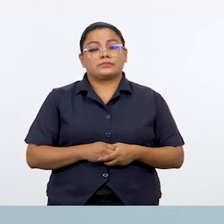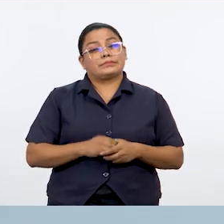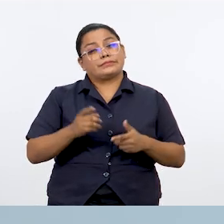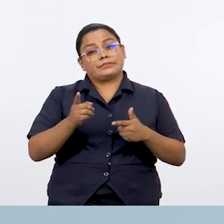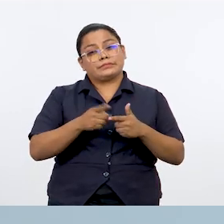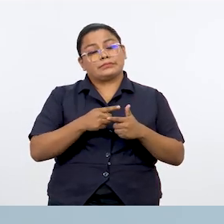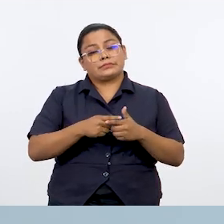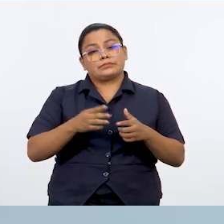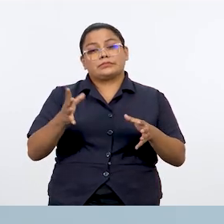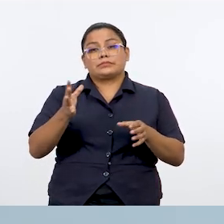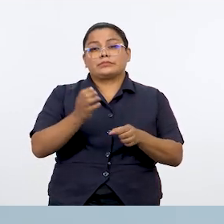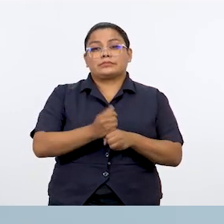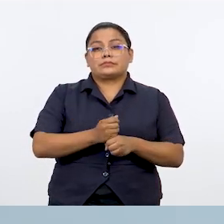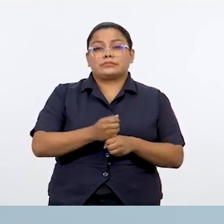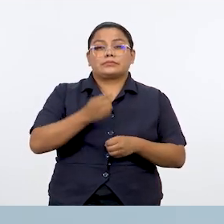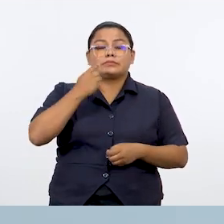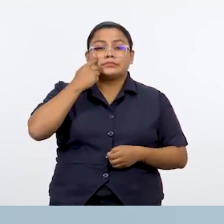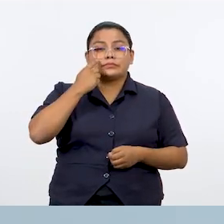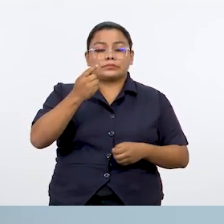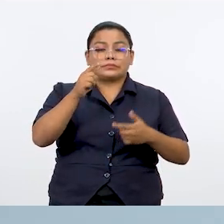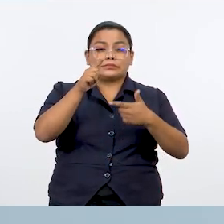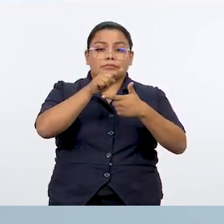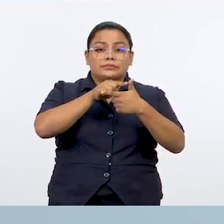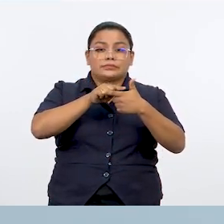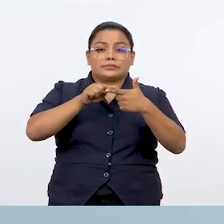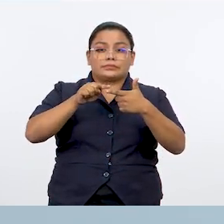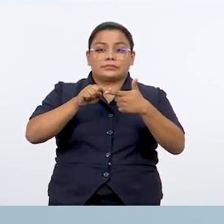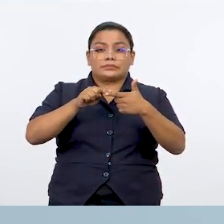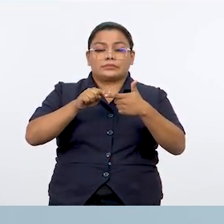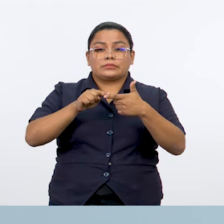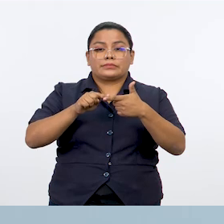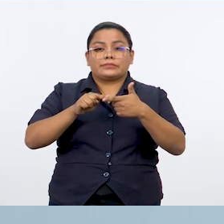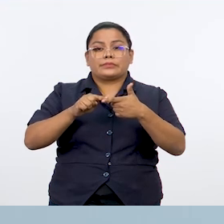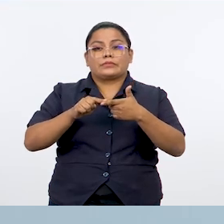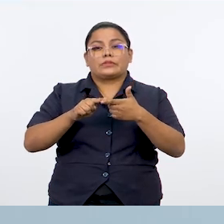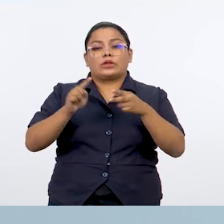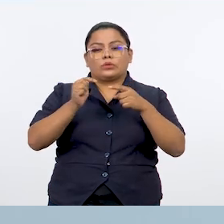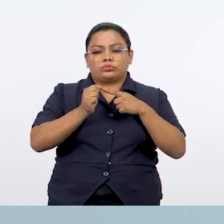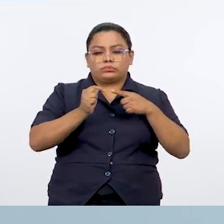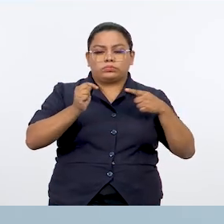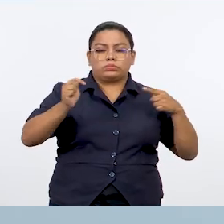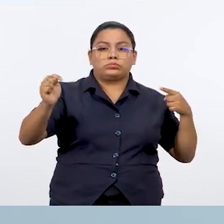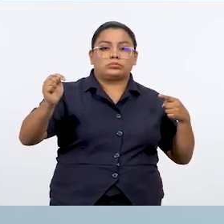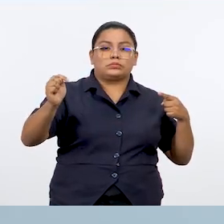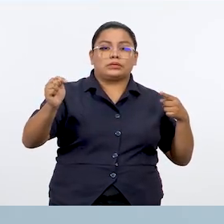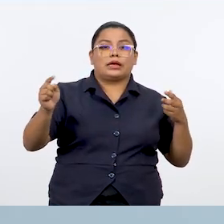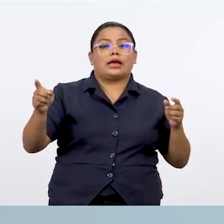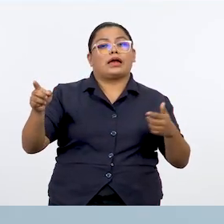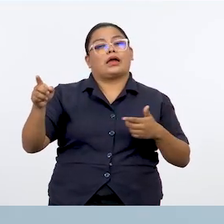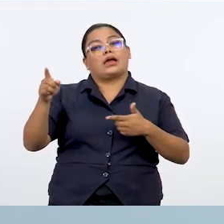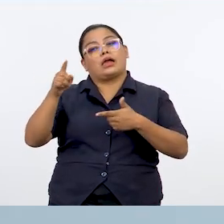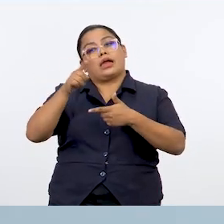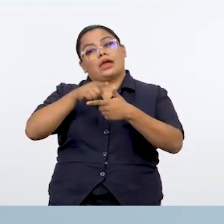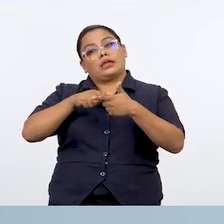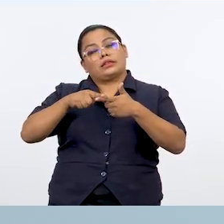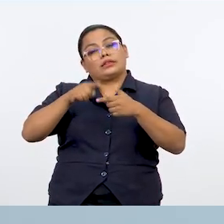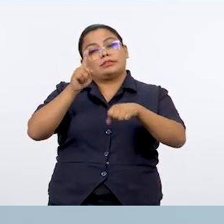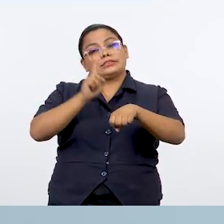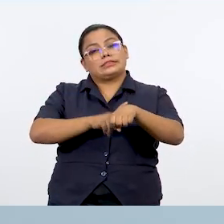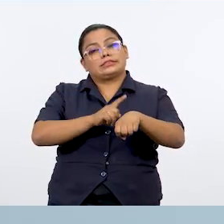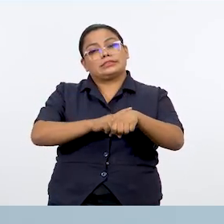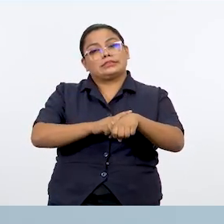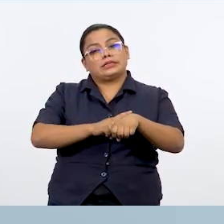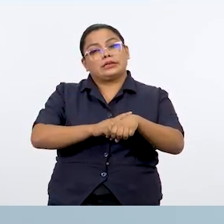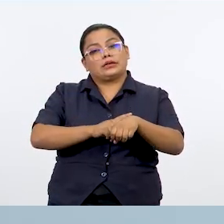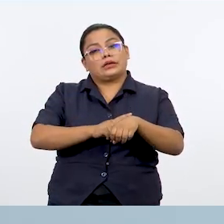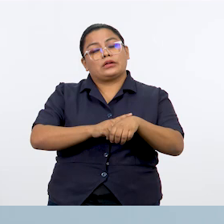Así que en resumen lo que hemos hecho es dividir la distancia recorrida entre el tiempo y eso